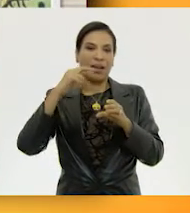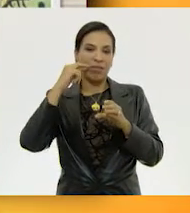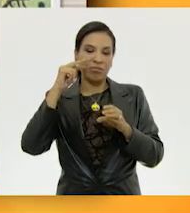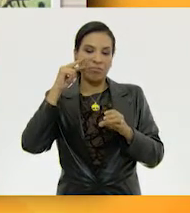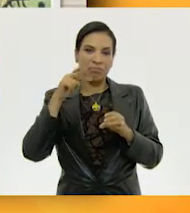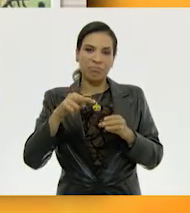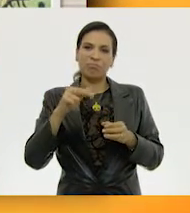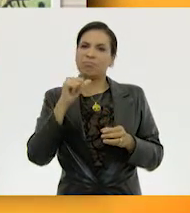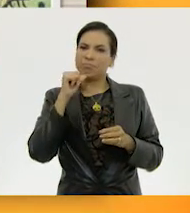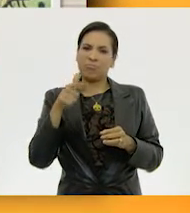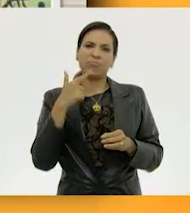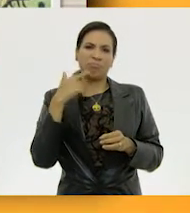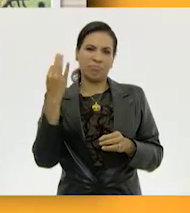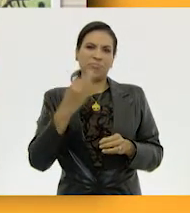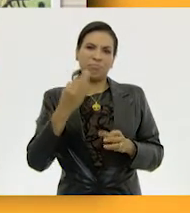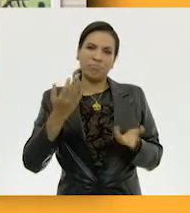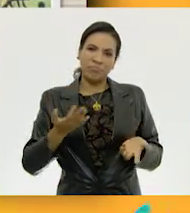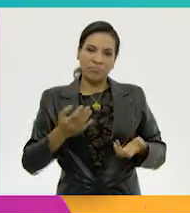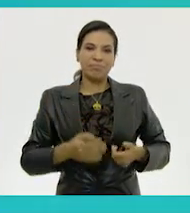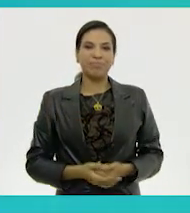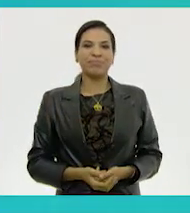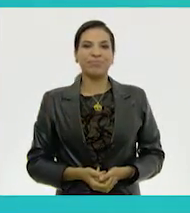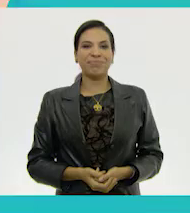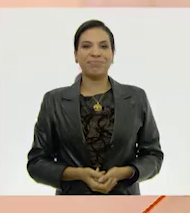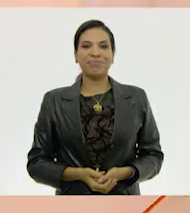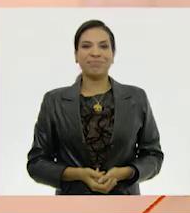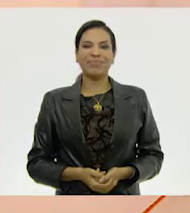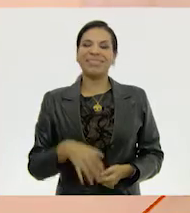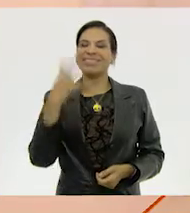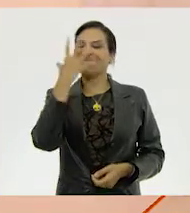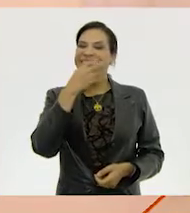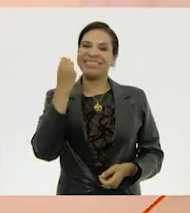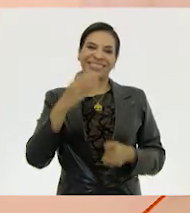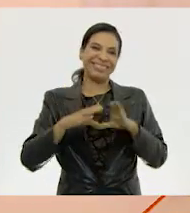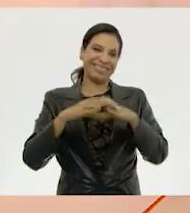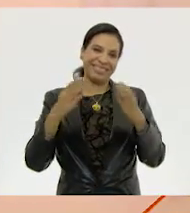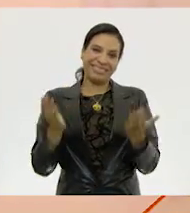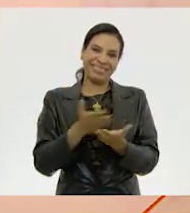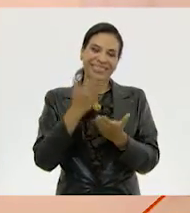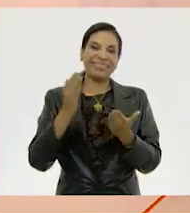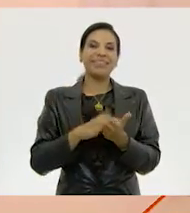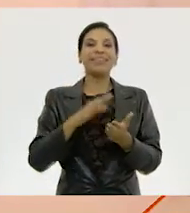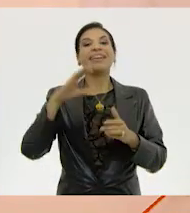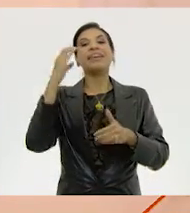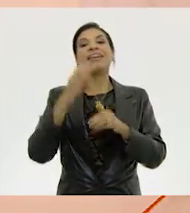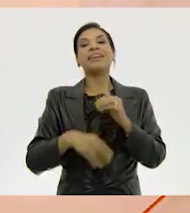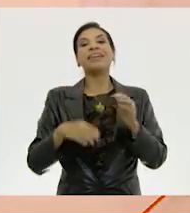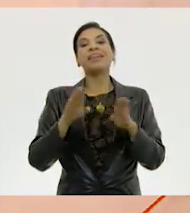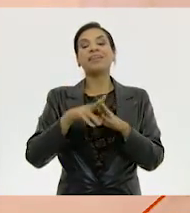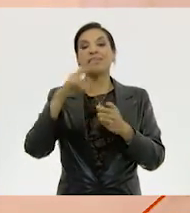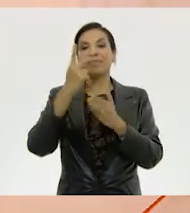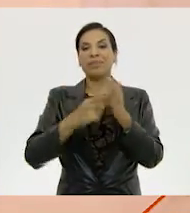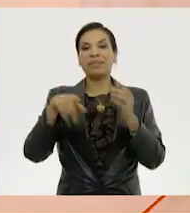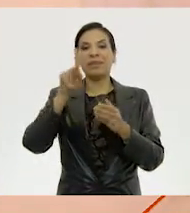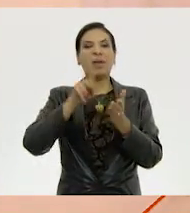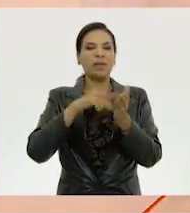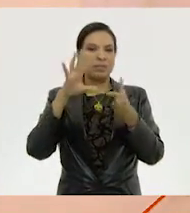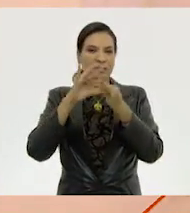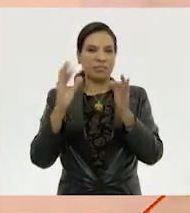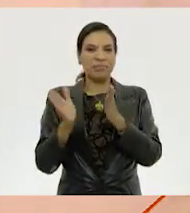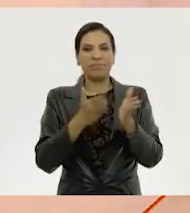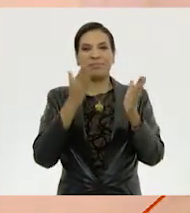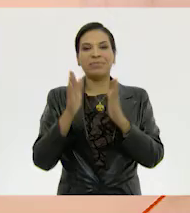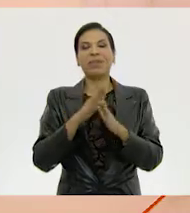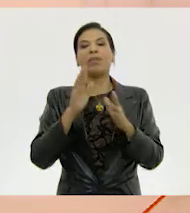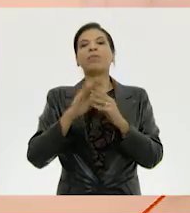vio nada mal. ¡Qué hermoso cuento! Terminamos con el programa de recapitulación